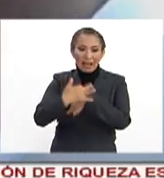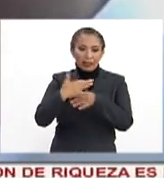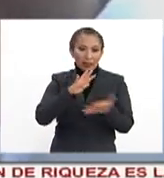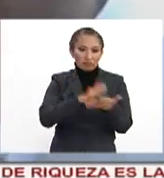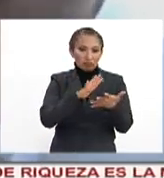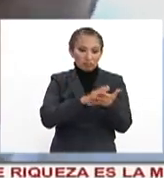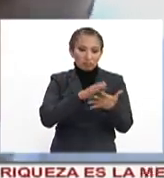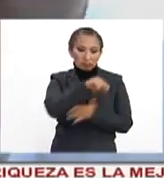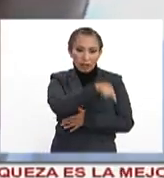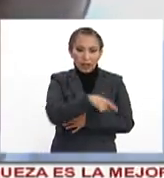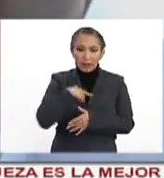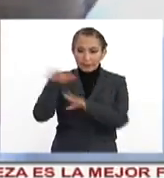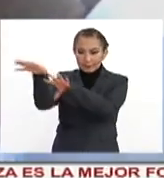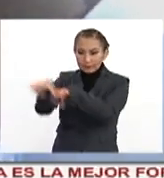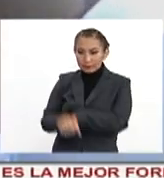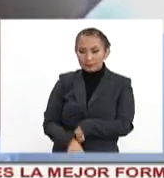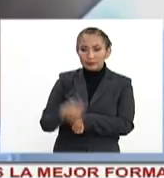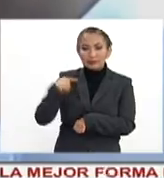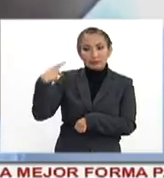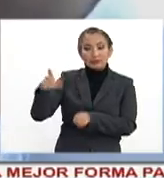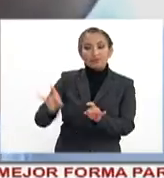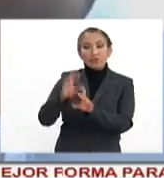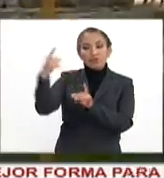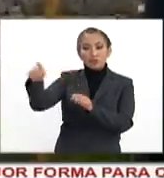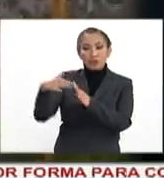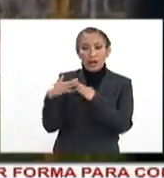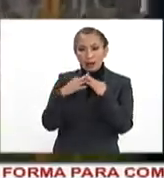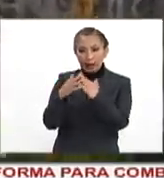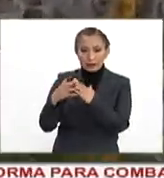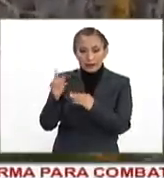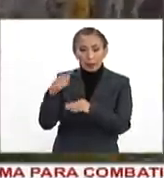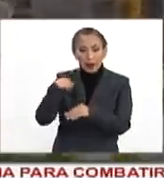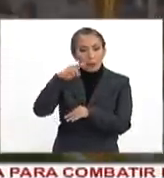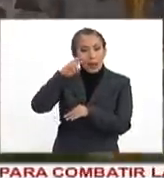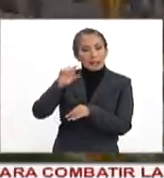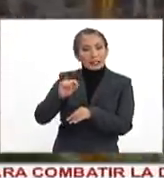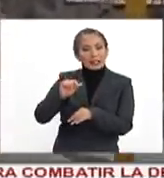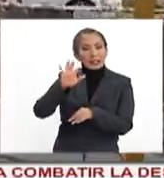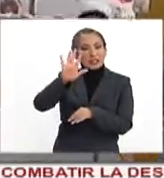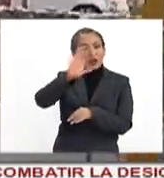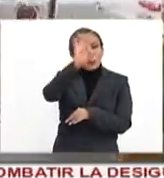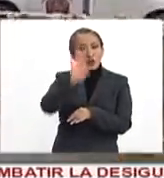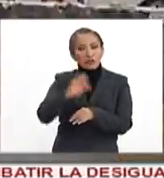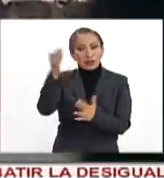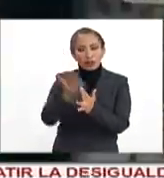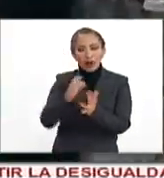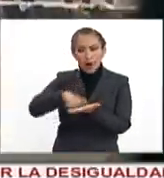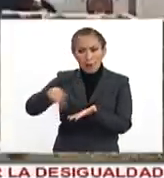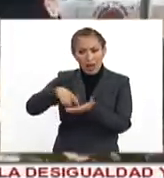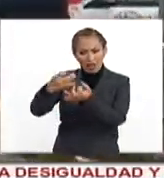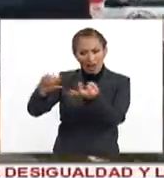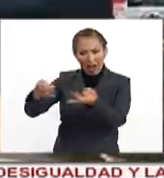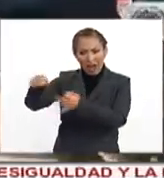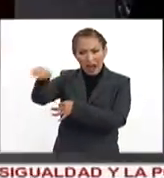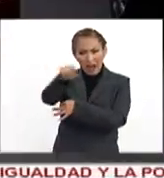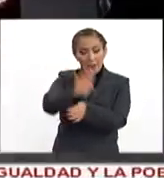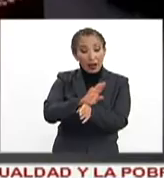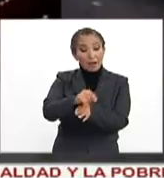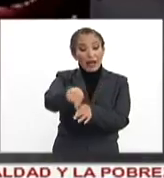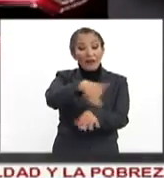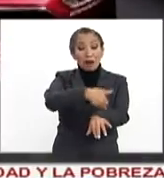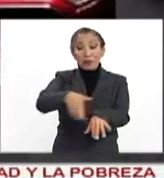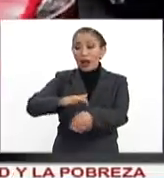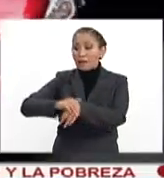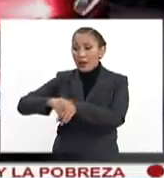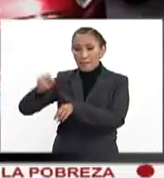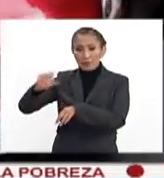preventiva, así como embargo precautorio de bienes. Esto por otorgar subsidios de hasta 75% en la compra de terrenos, beneficiando a